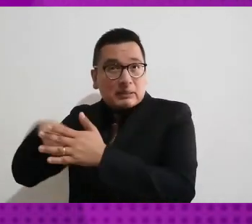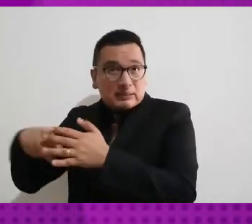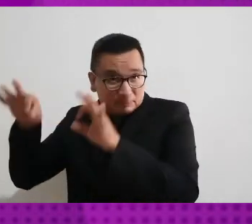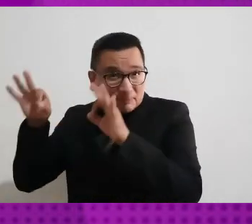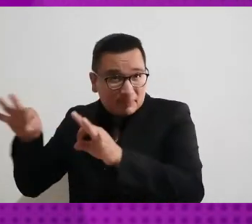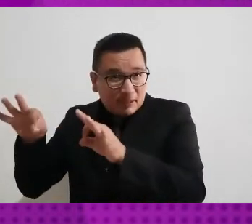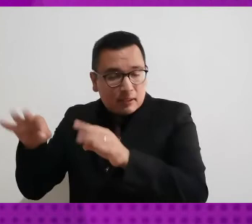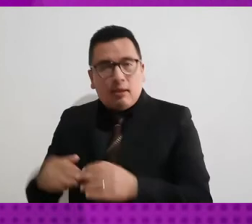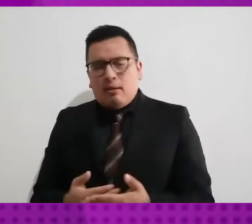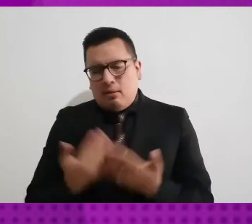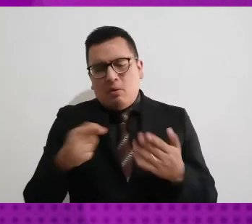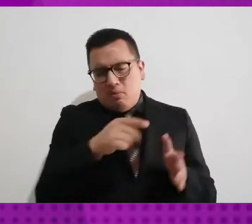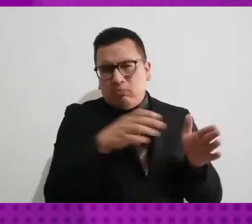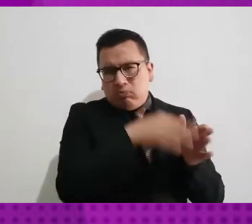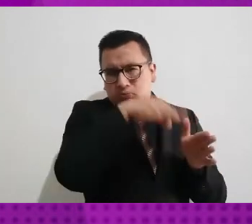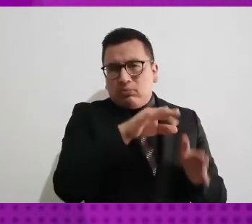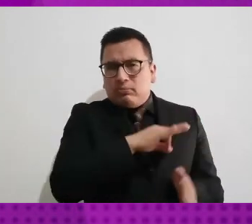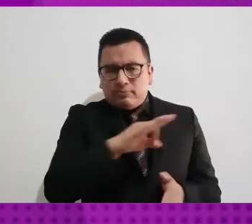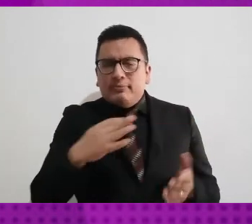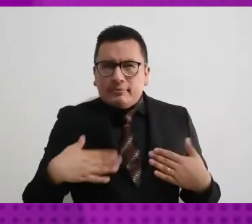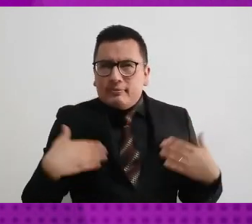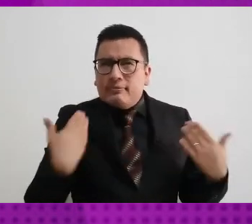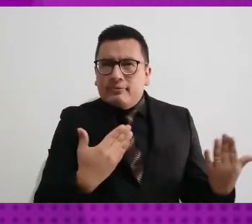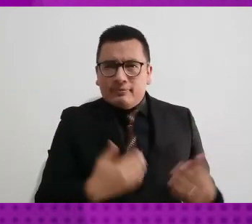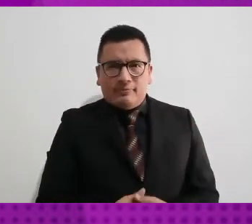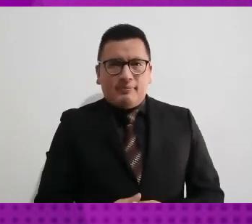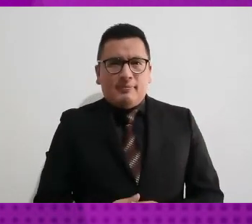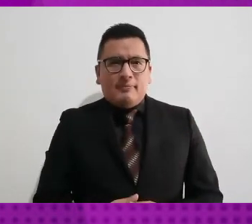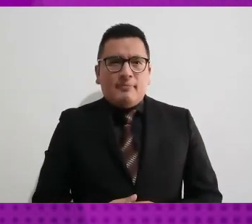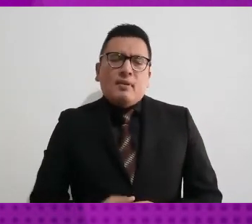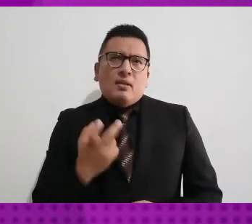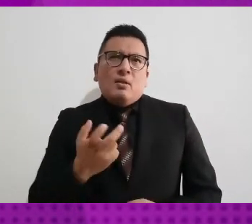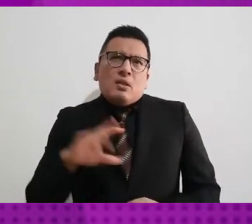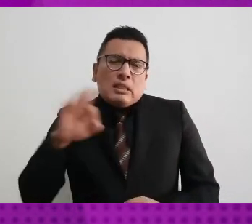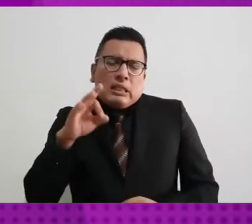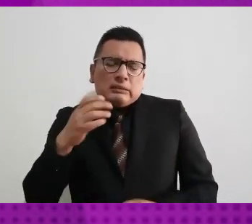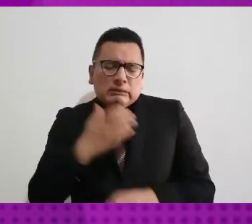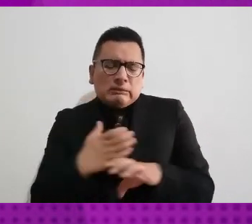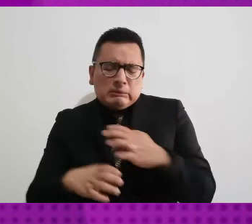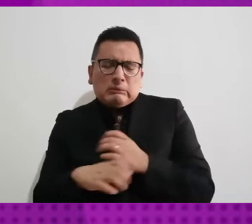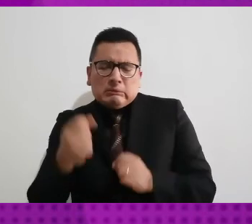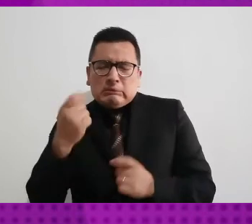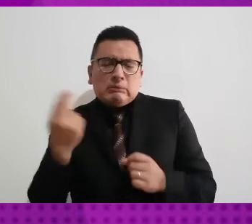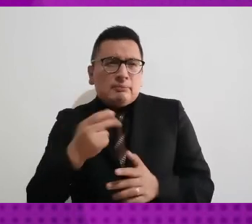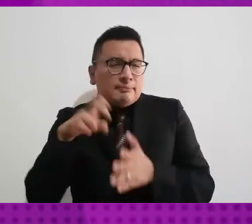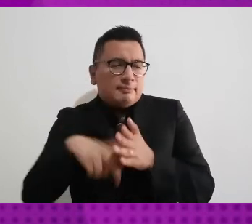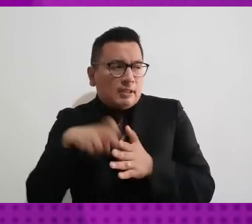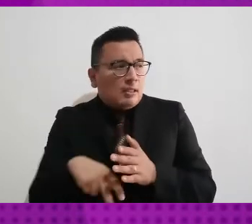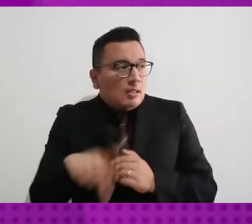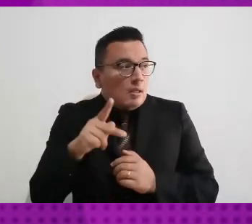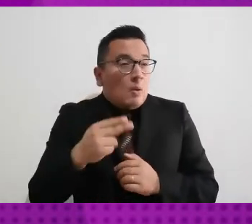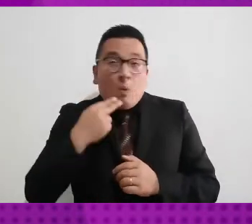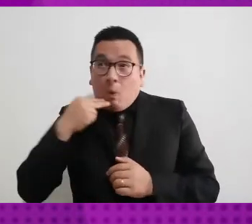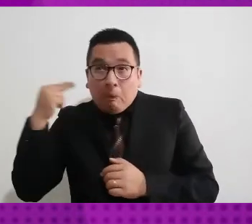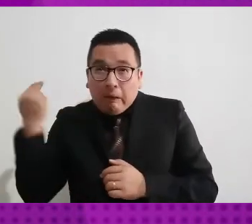sean de mayor y mejor calidad. Entonces, por supuesto que el modelo tiene áreas de oportunidad de mejora, pero yo creo que la prioridad no